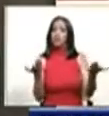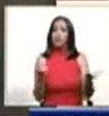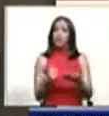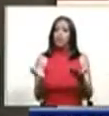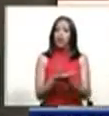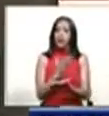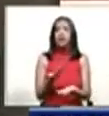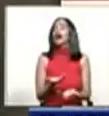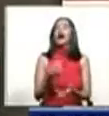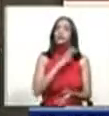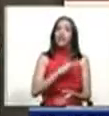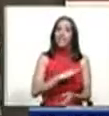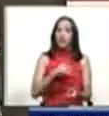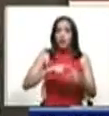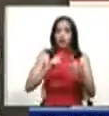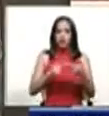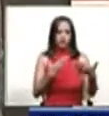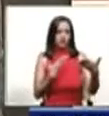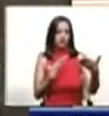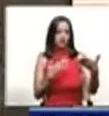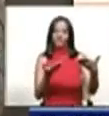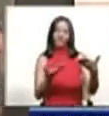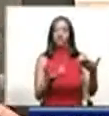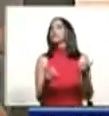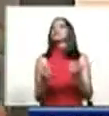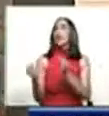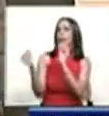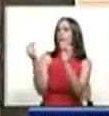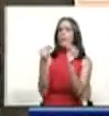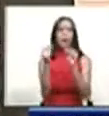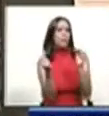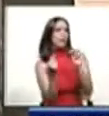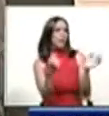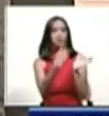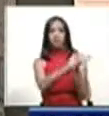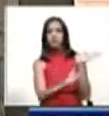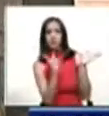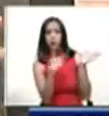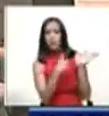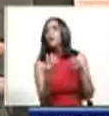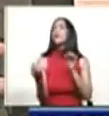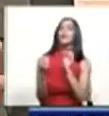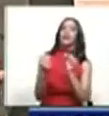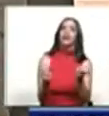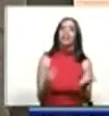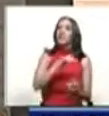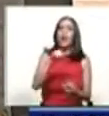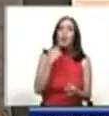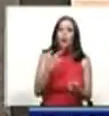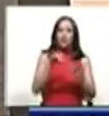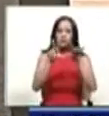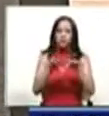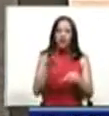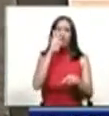Entonces son cosas para que nosotros discutamos. También, como lo dice ese economista francés que está ahorita mucho en boga,